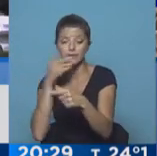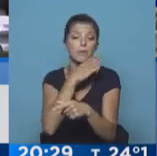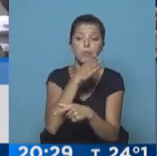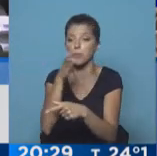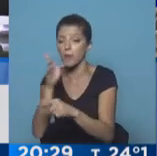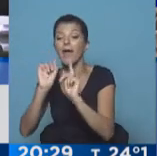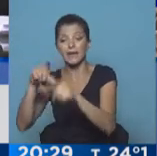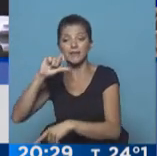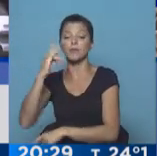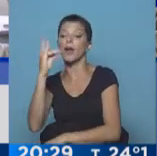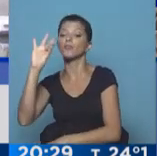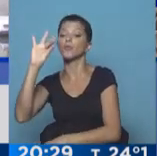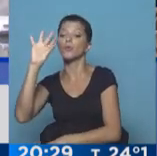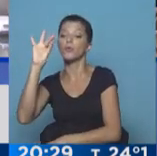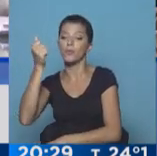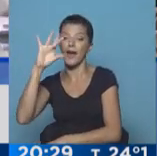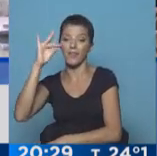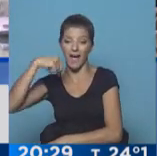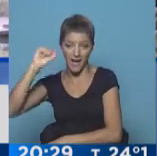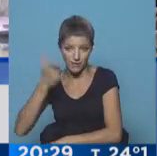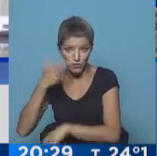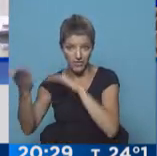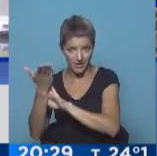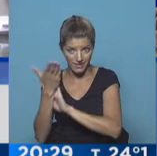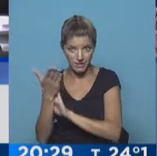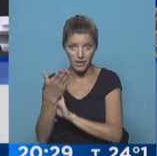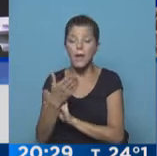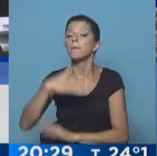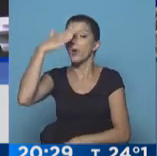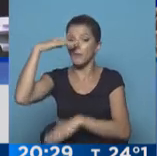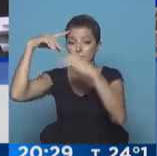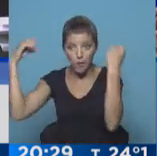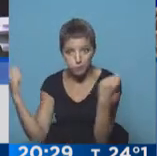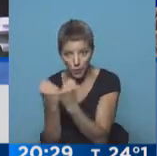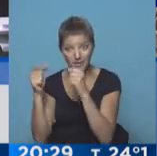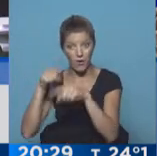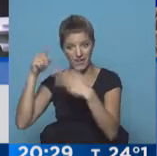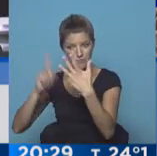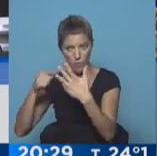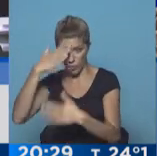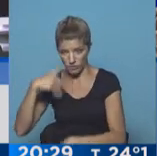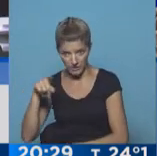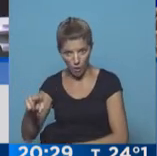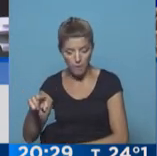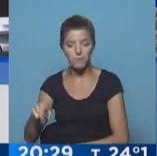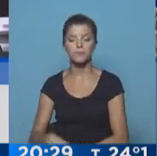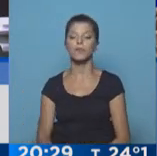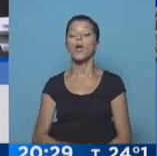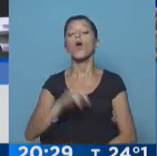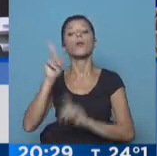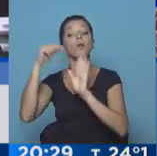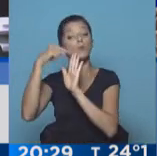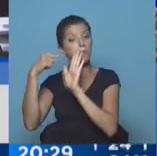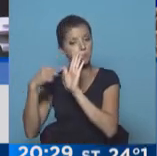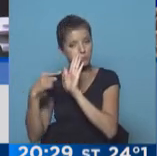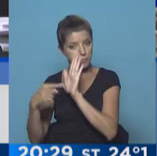de Derecha. ¿Con quién termina llegando a un acuerdo? Con Ciudadanos de Derecha, con algunos puntos claves